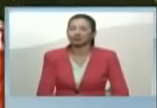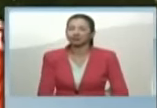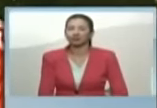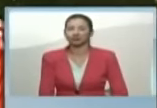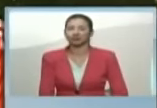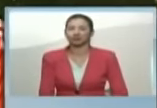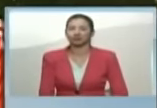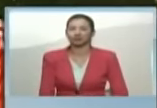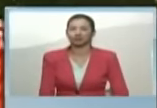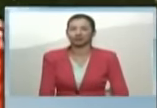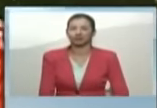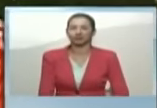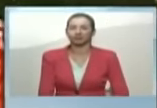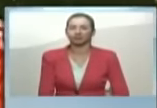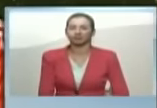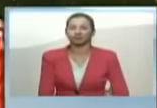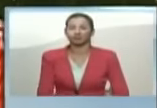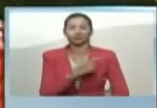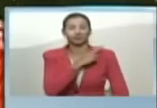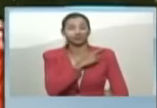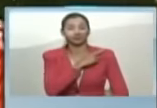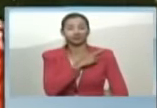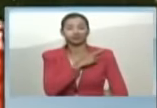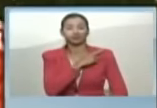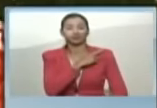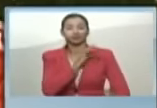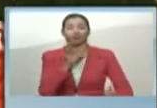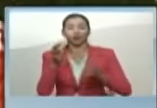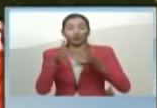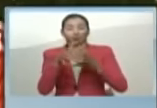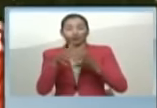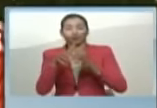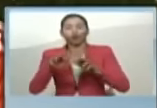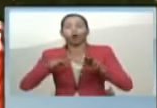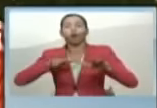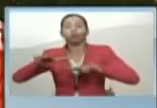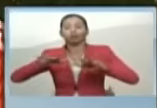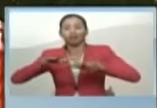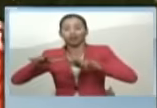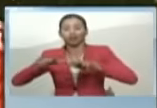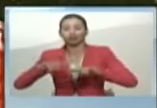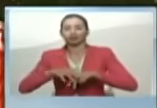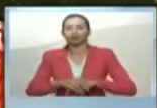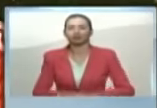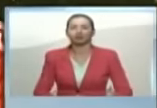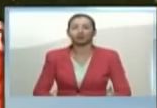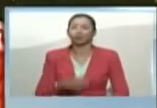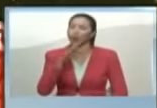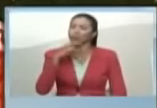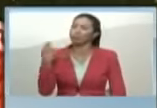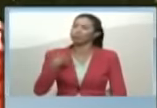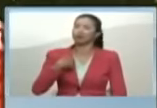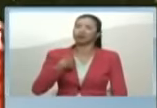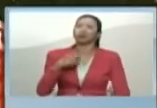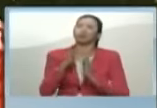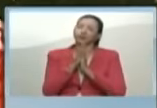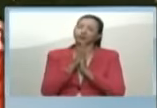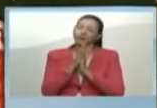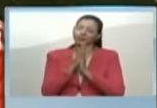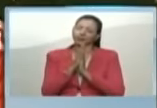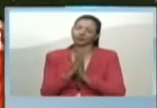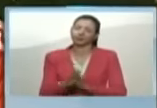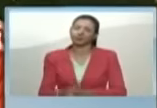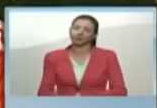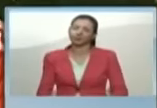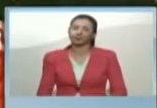cumplirlo. Soy jefe patrullera de VC, no tengo pensión, tómeme en cuenta. Ya